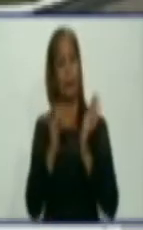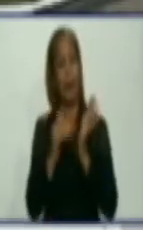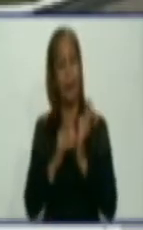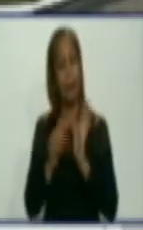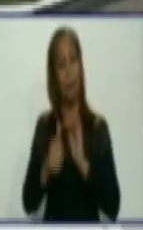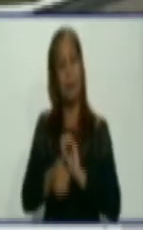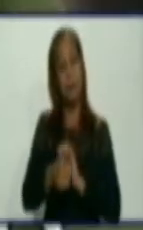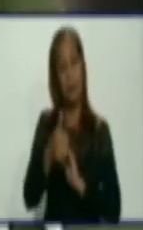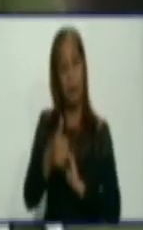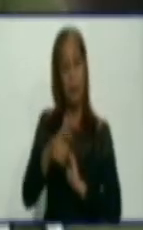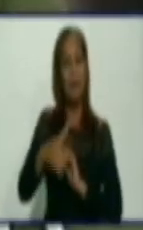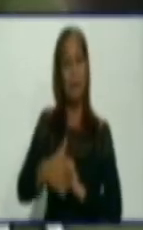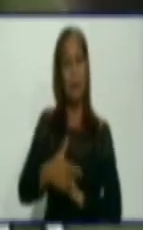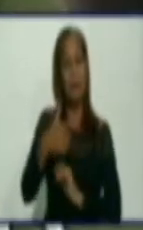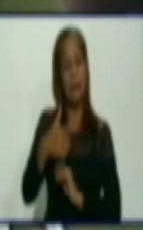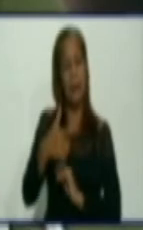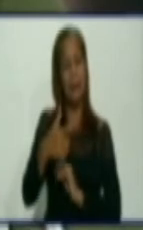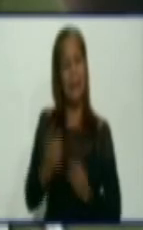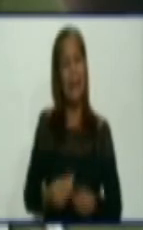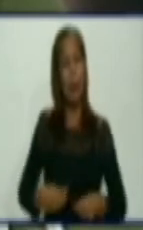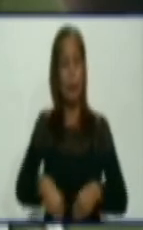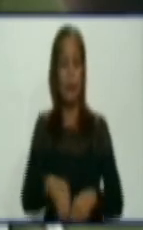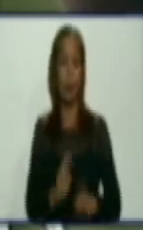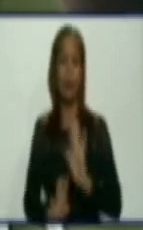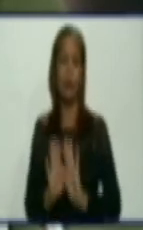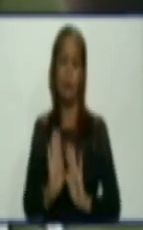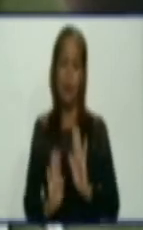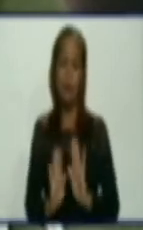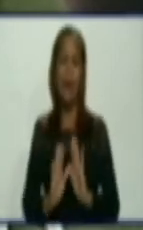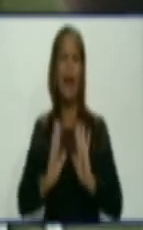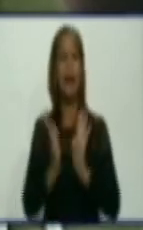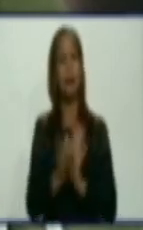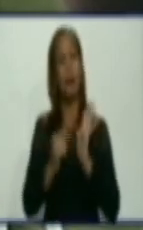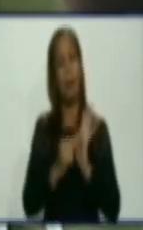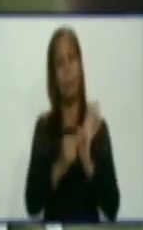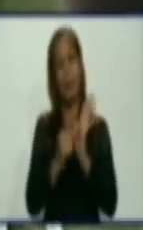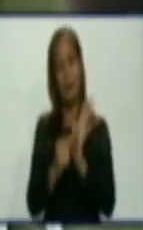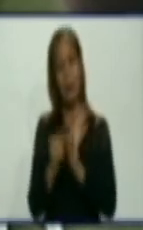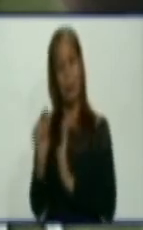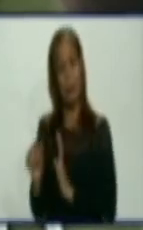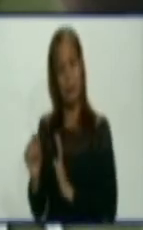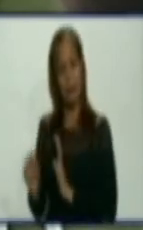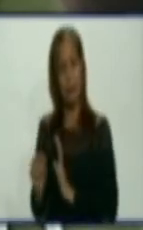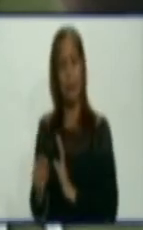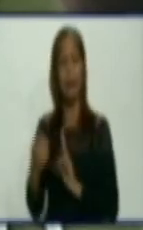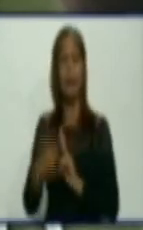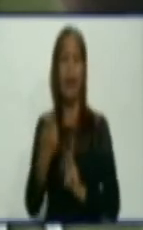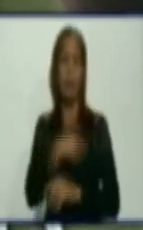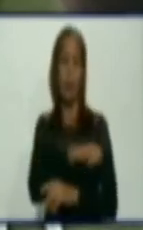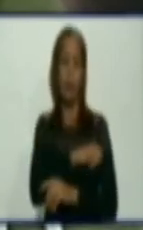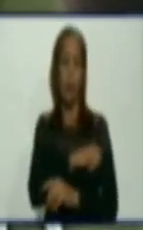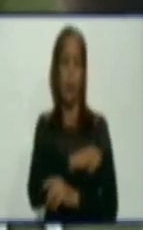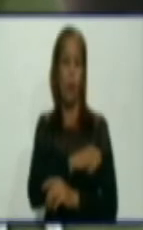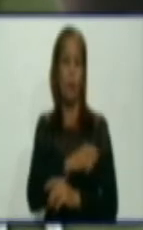del Consejo de Defensa. Buenas tardes a los presentes y a nuestro querido pueblo de Granma. La provincia acumula ya en la